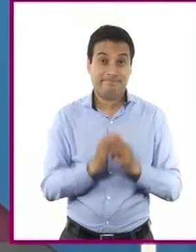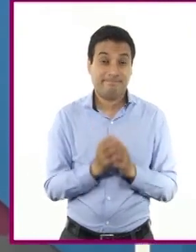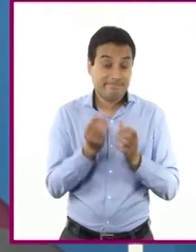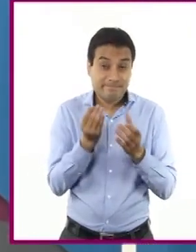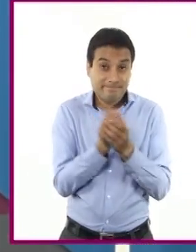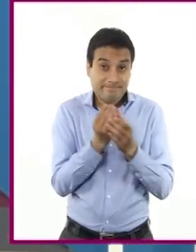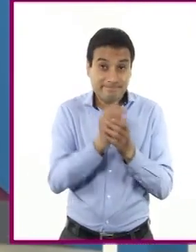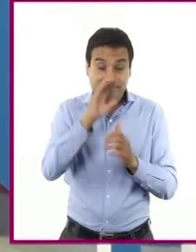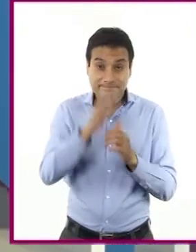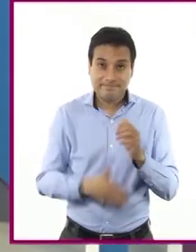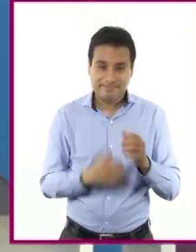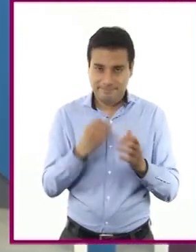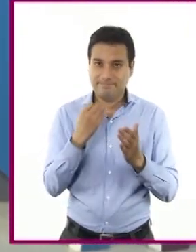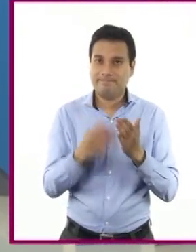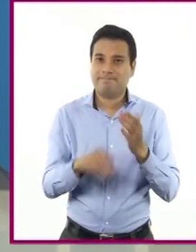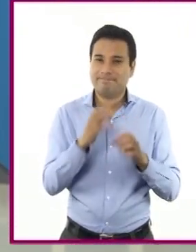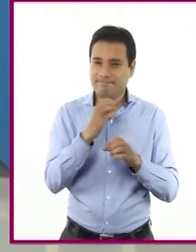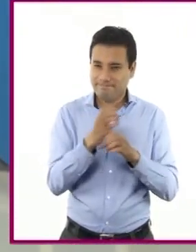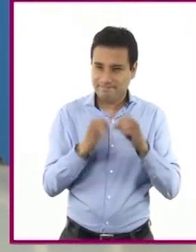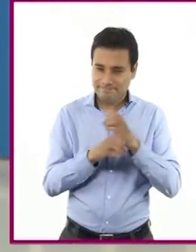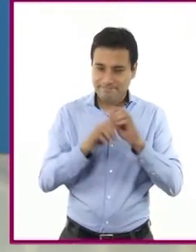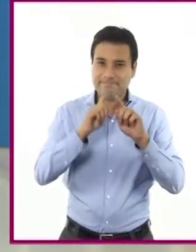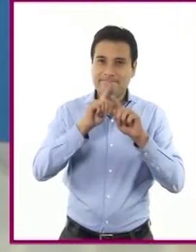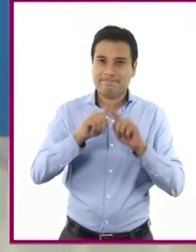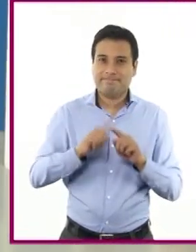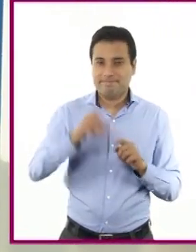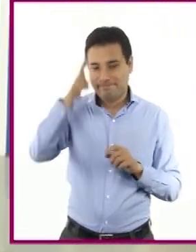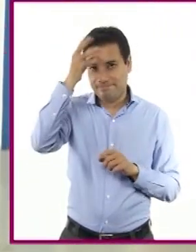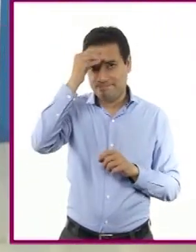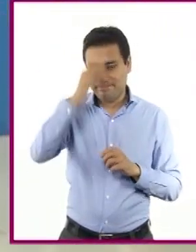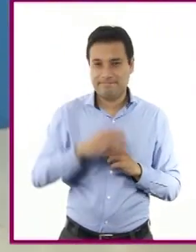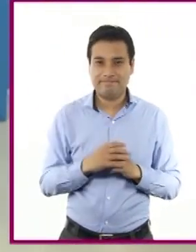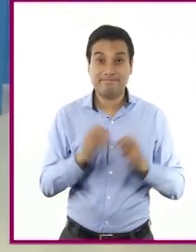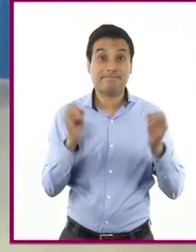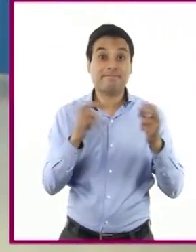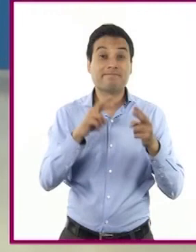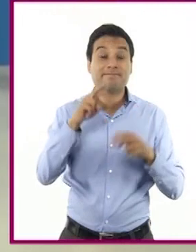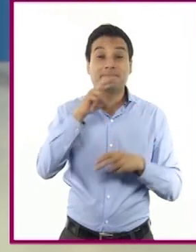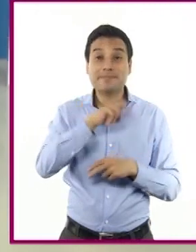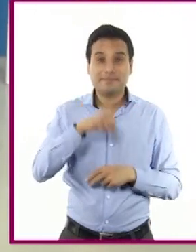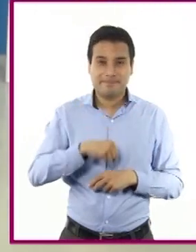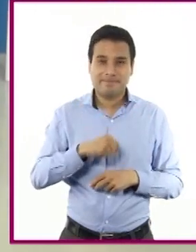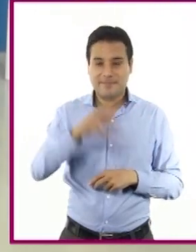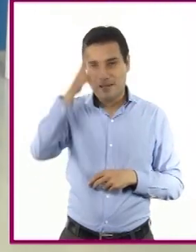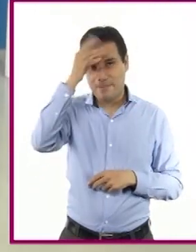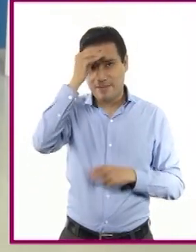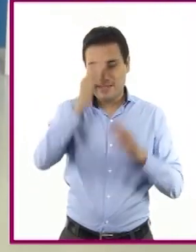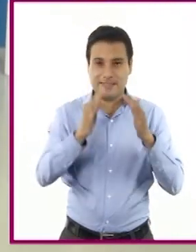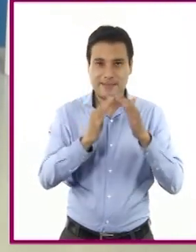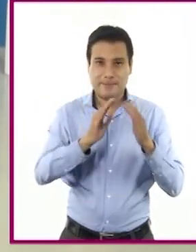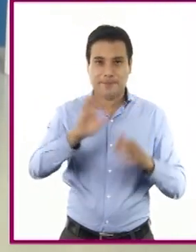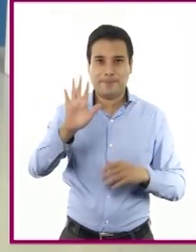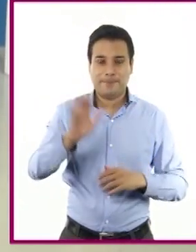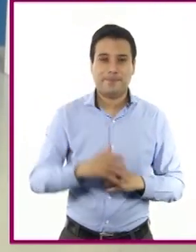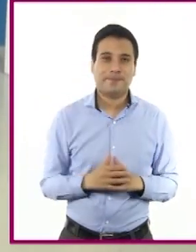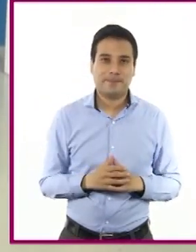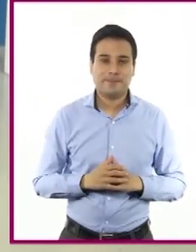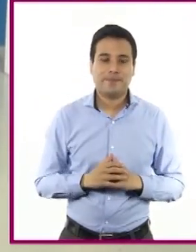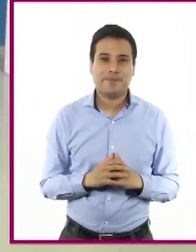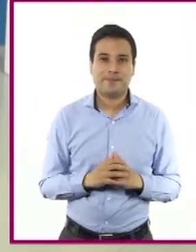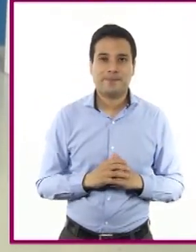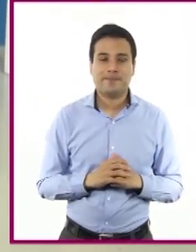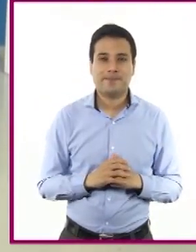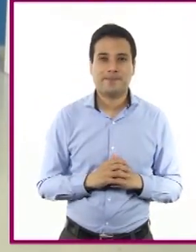Terminamos. Pero aún nos queda mucho por explorar y descubrir. Así que nos vemos pronto aquí en Aprende en Casa. Hasta la